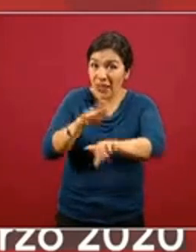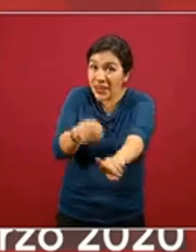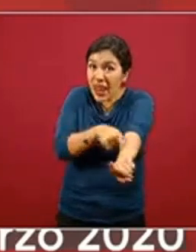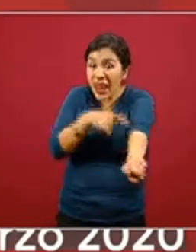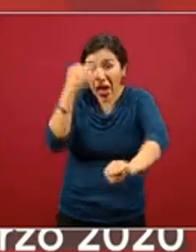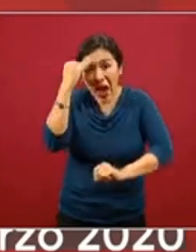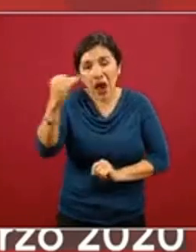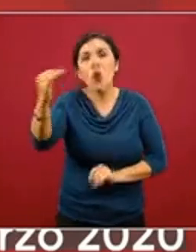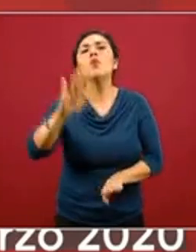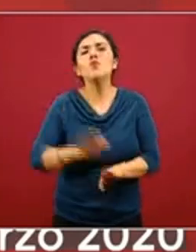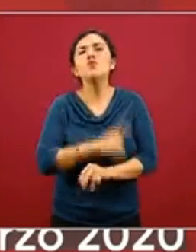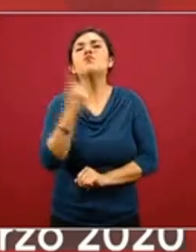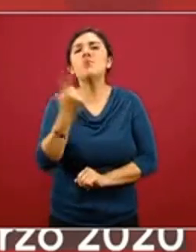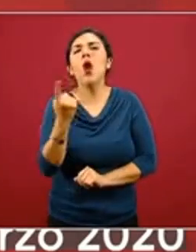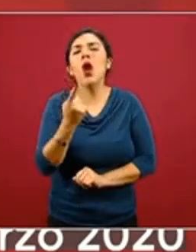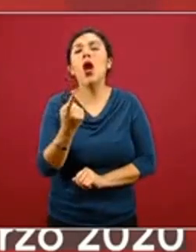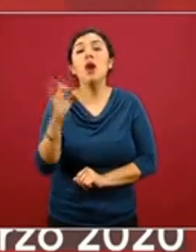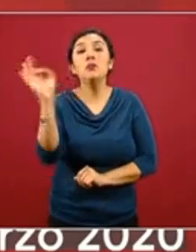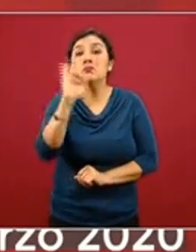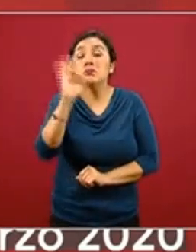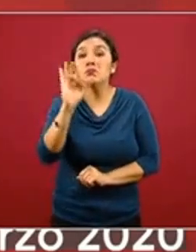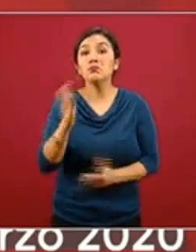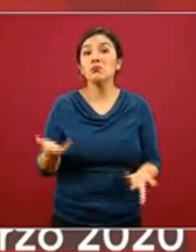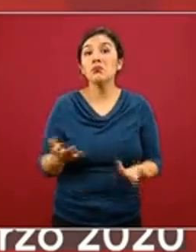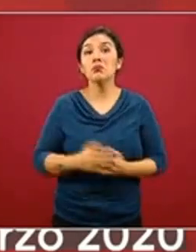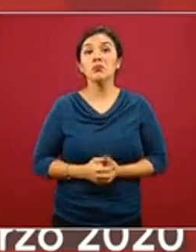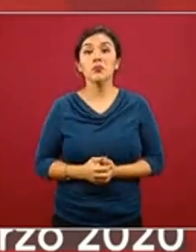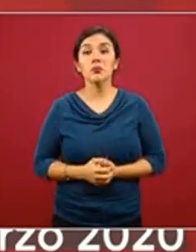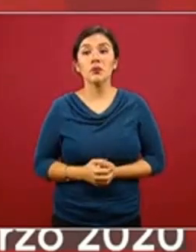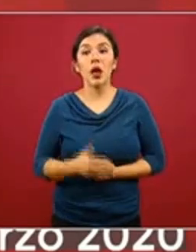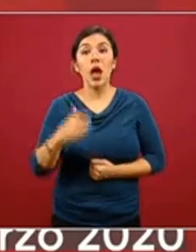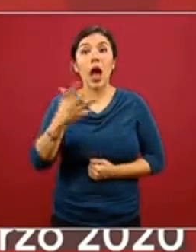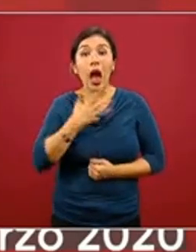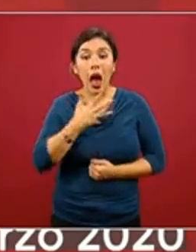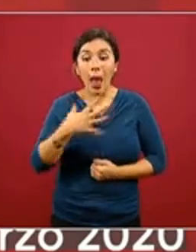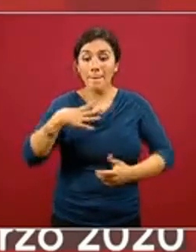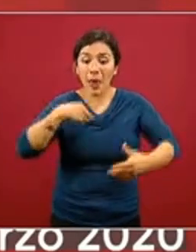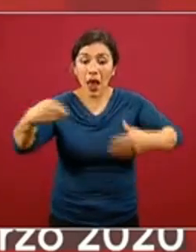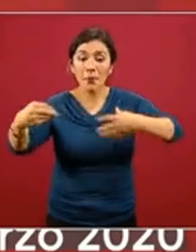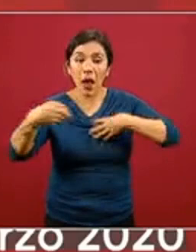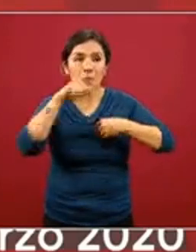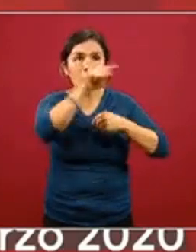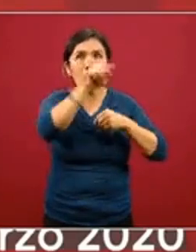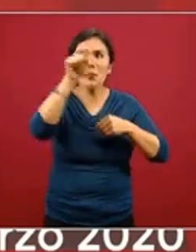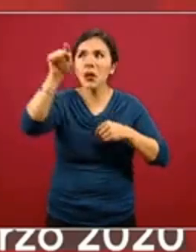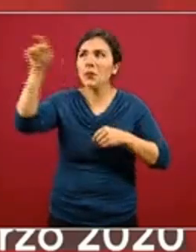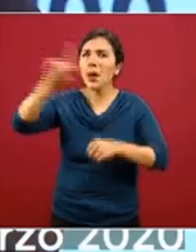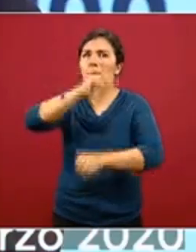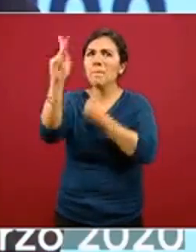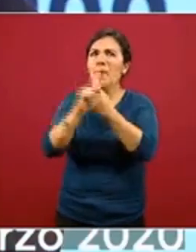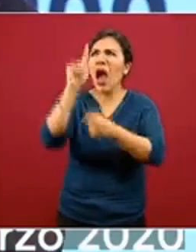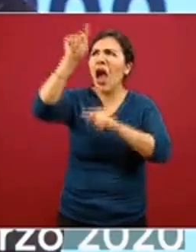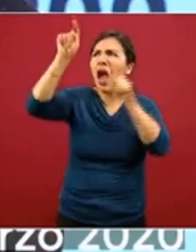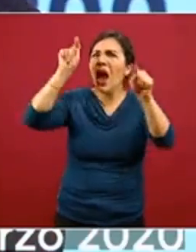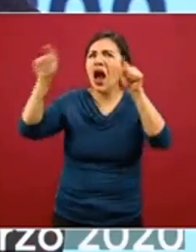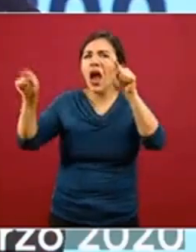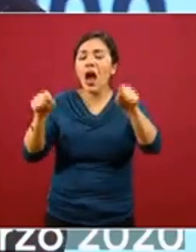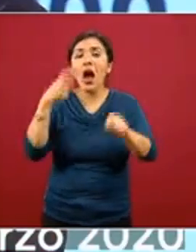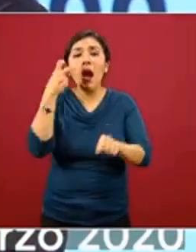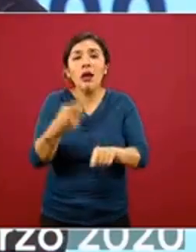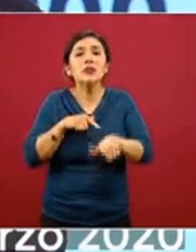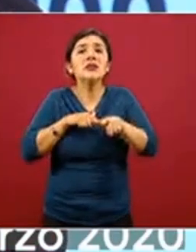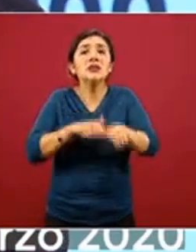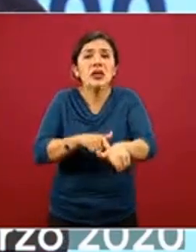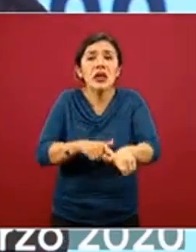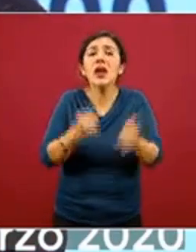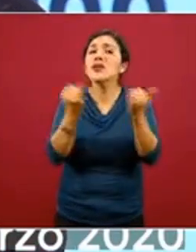es porque en la medida en que haya brotes, epidemias en los restos de los países, esta epidemia se va a